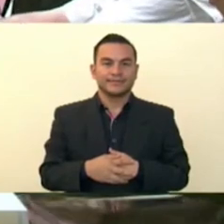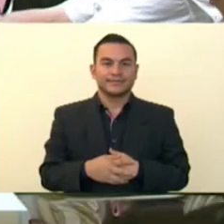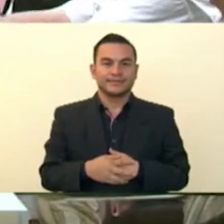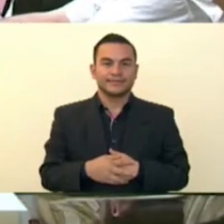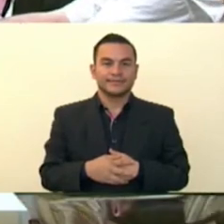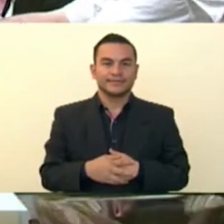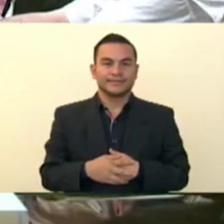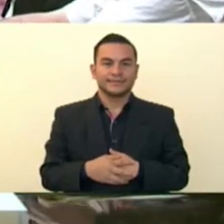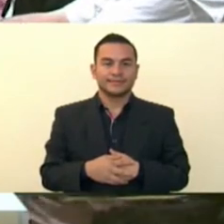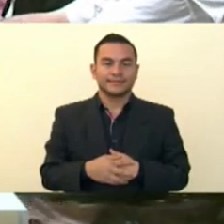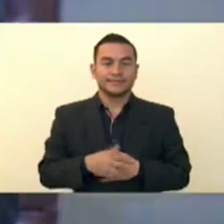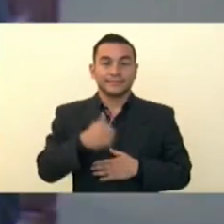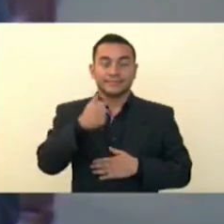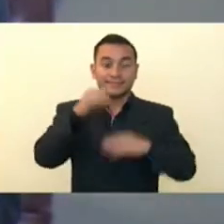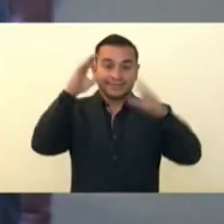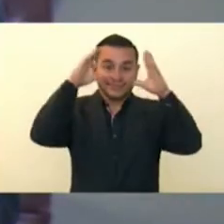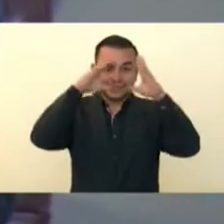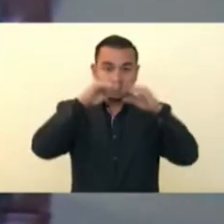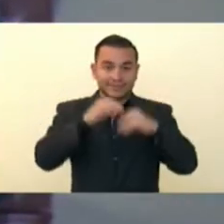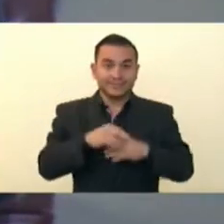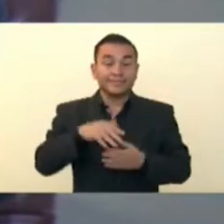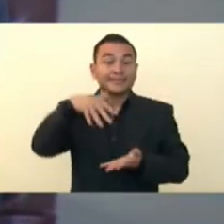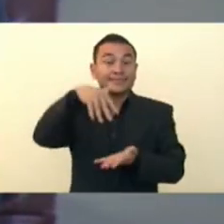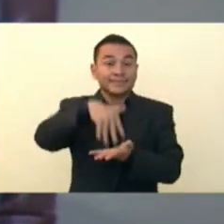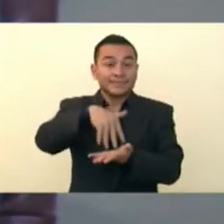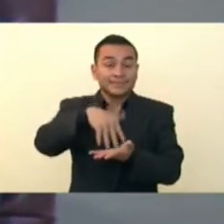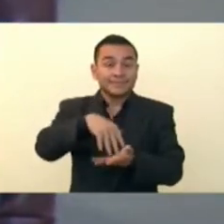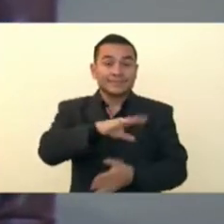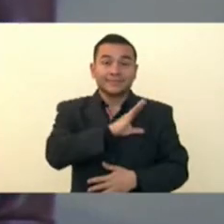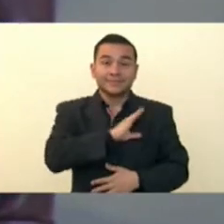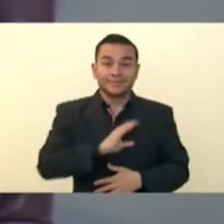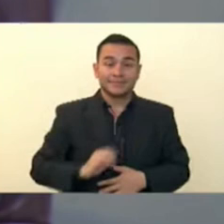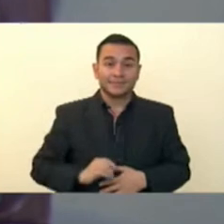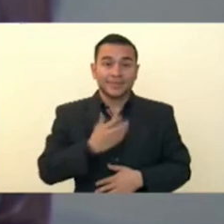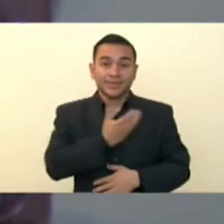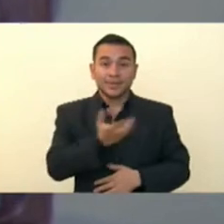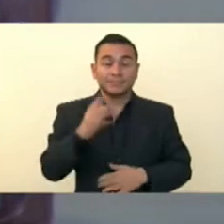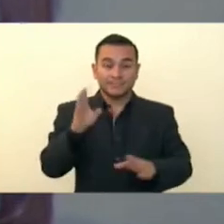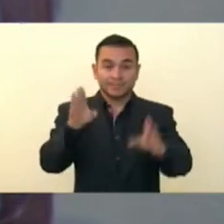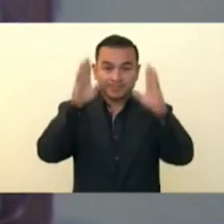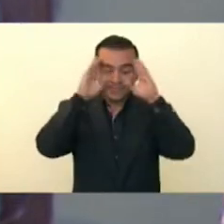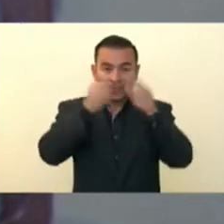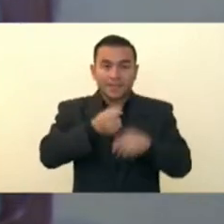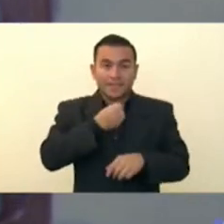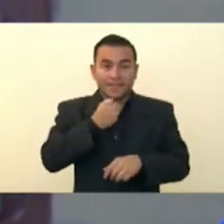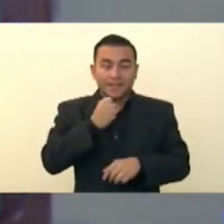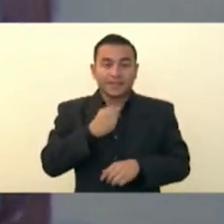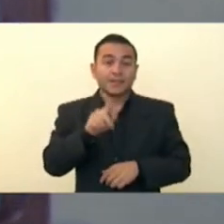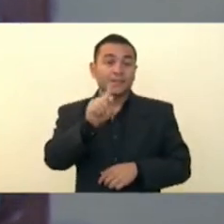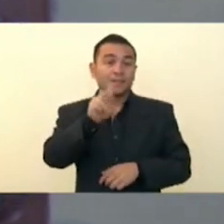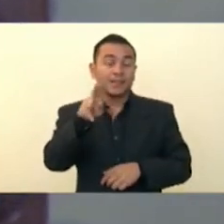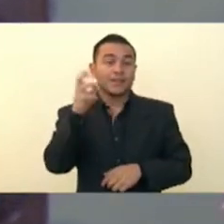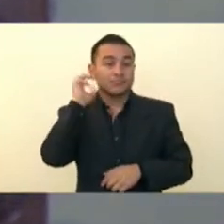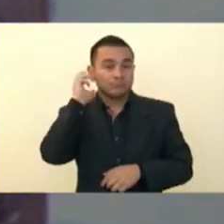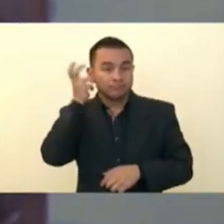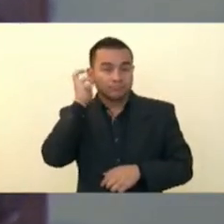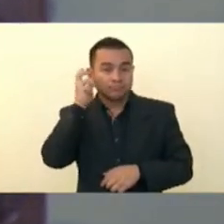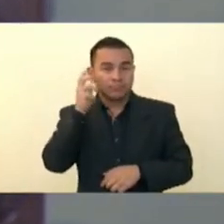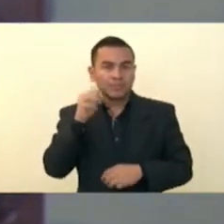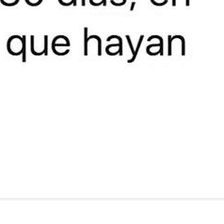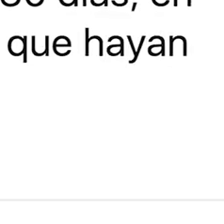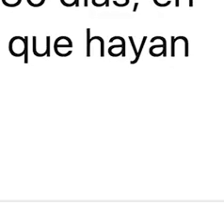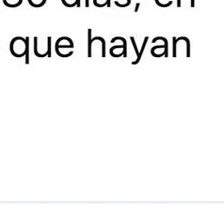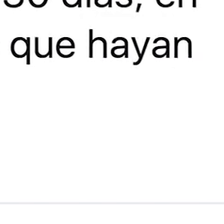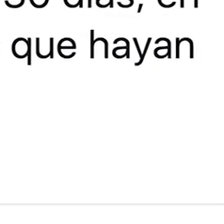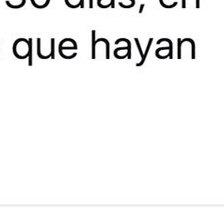El presidente de El Salvador, Nayib Bukele, anunció que las personas que violen la cuarentena que por decreto presidencial se